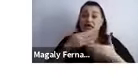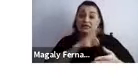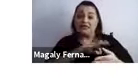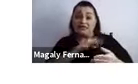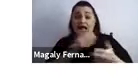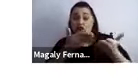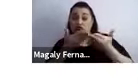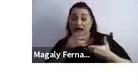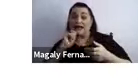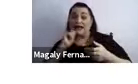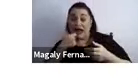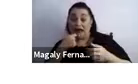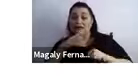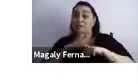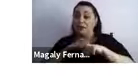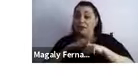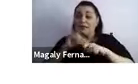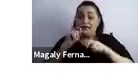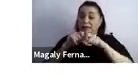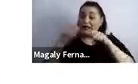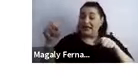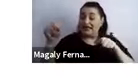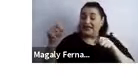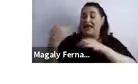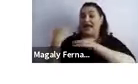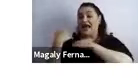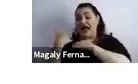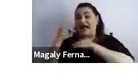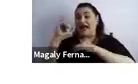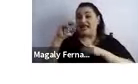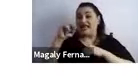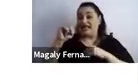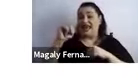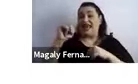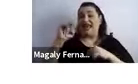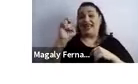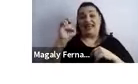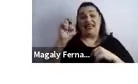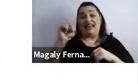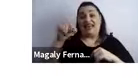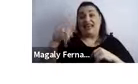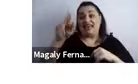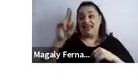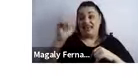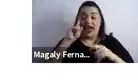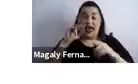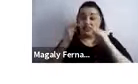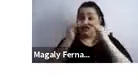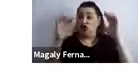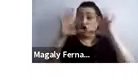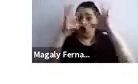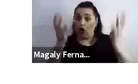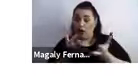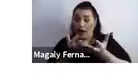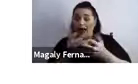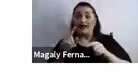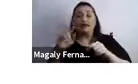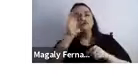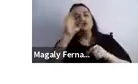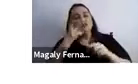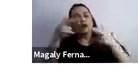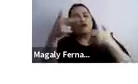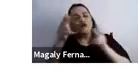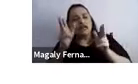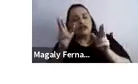y que además nos permiten medir la carga de inequidad a nivel global, sino también buscamos a regiones de bienestar replicable